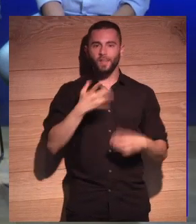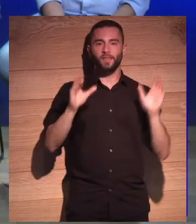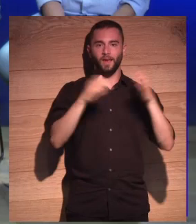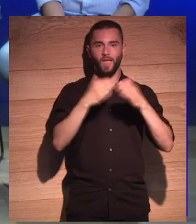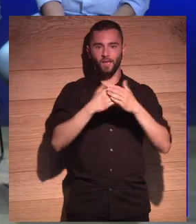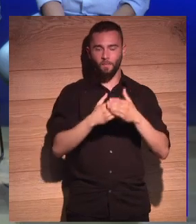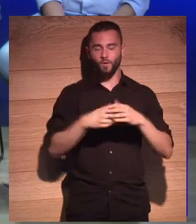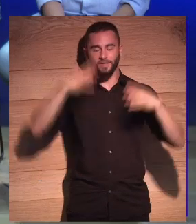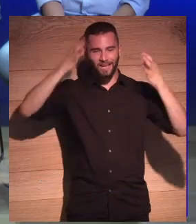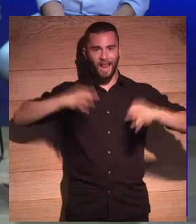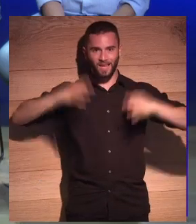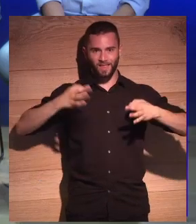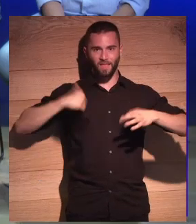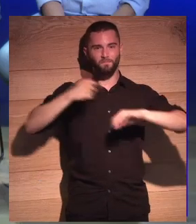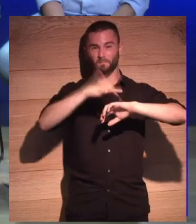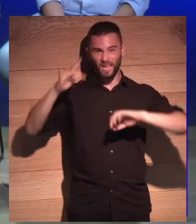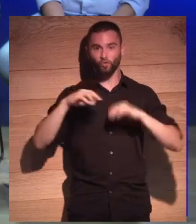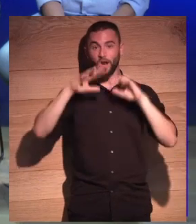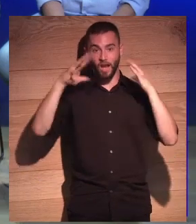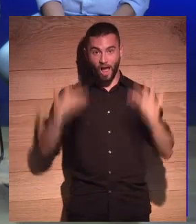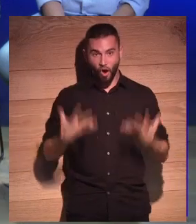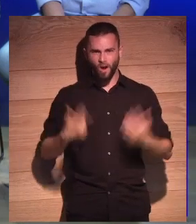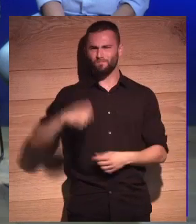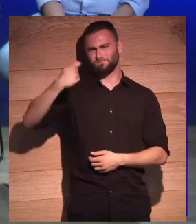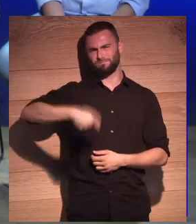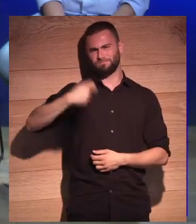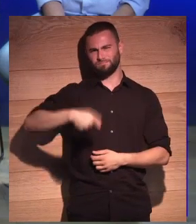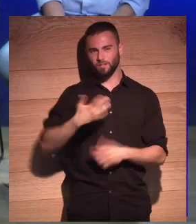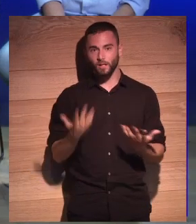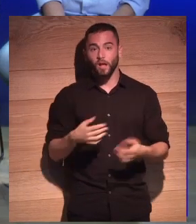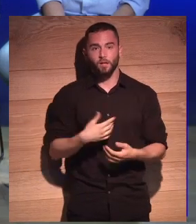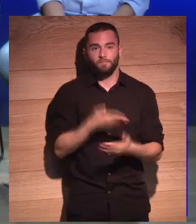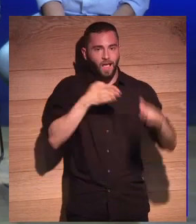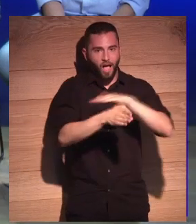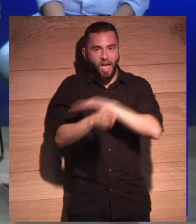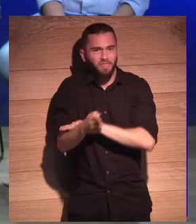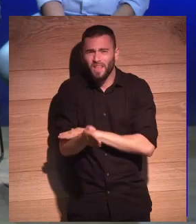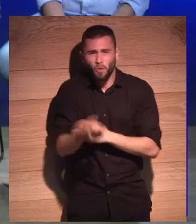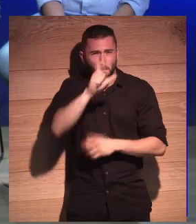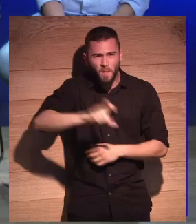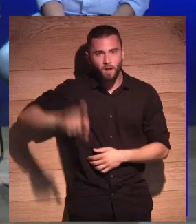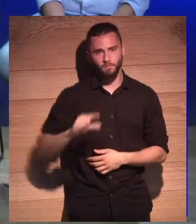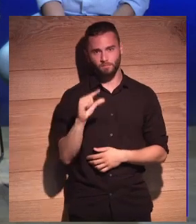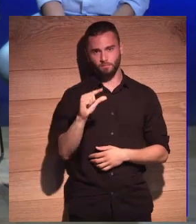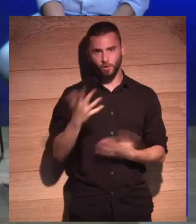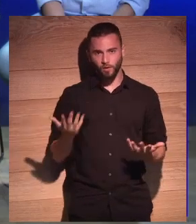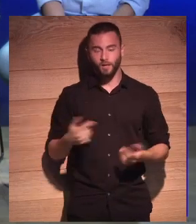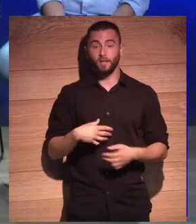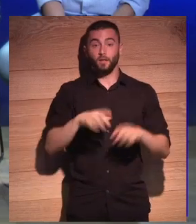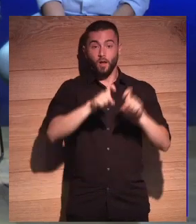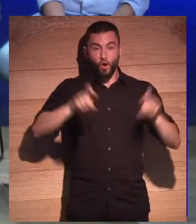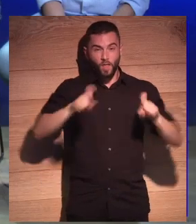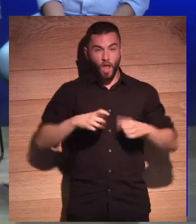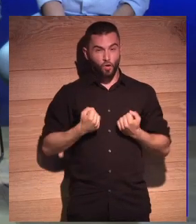realidad virtual actuales son muy caros todavía y casi nadie tiene acceso a ellos. Requieres ordenadores muy